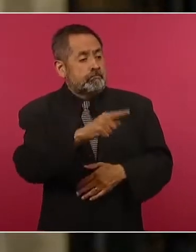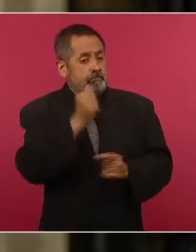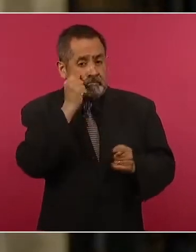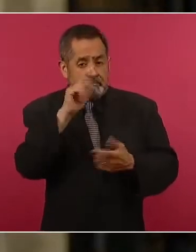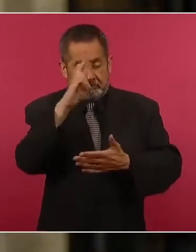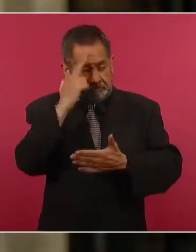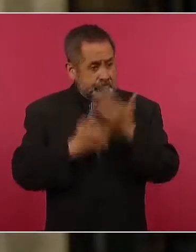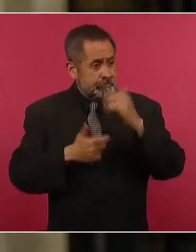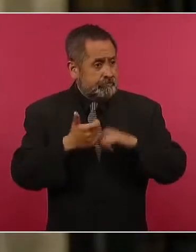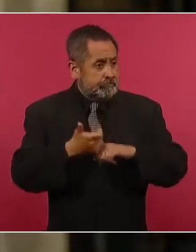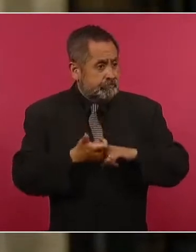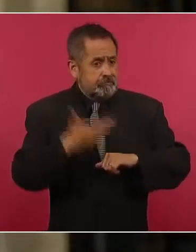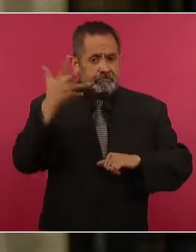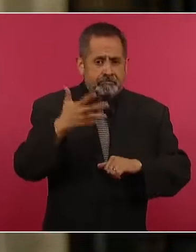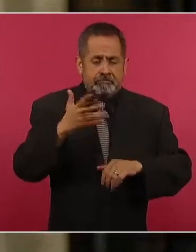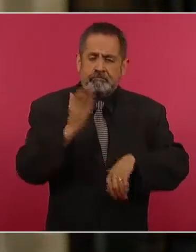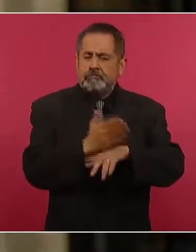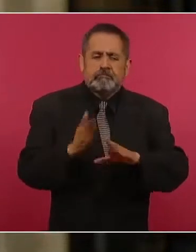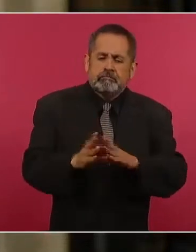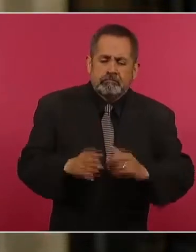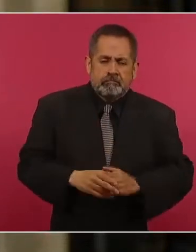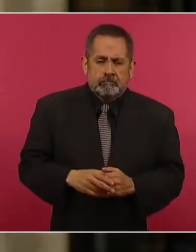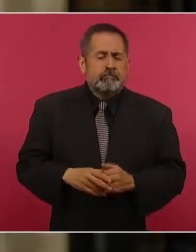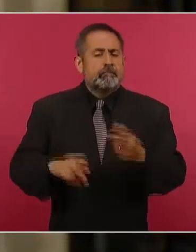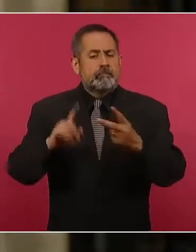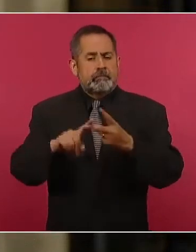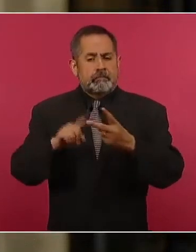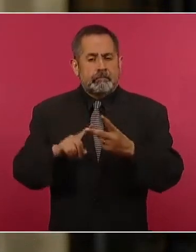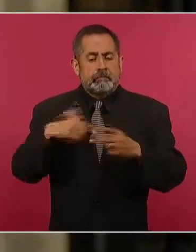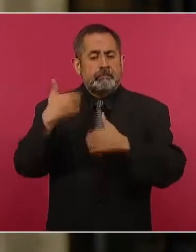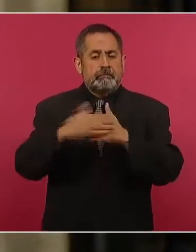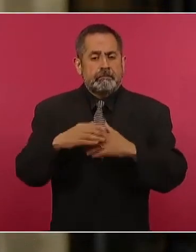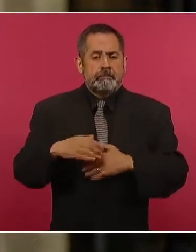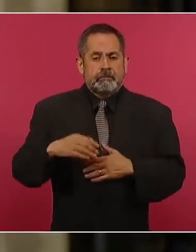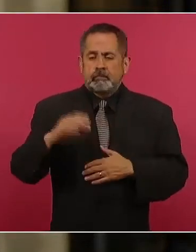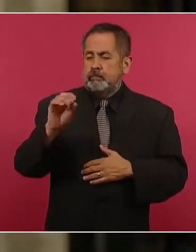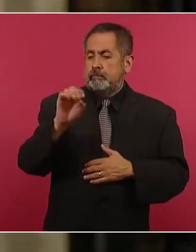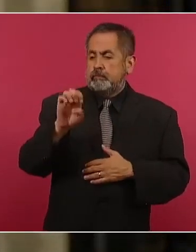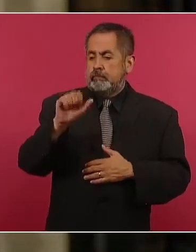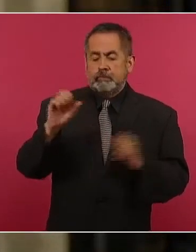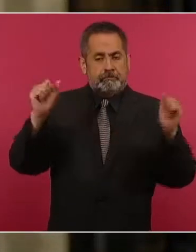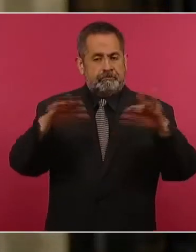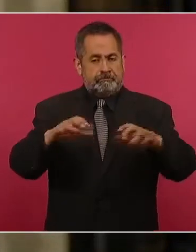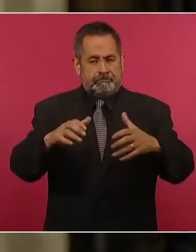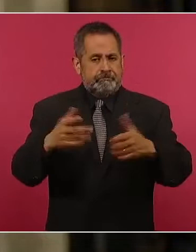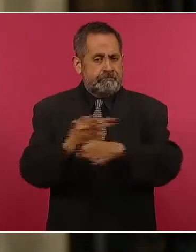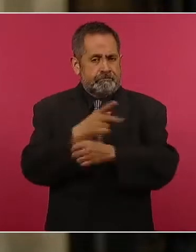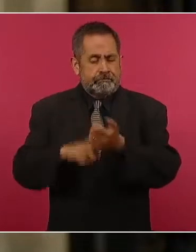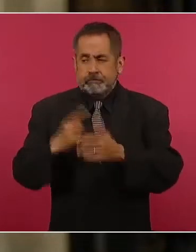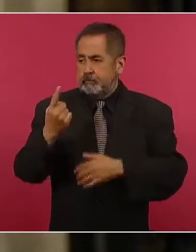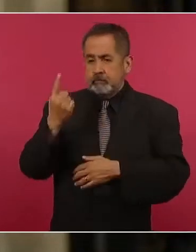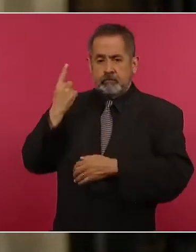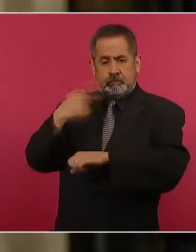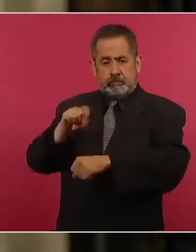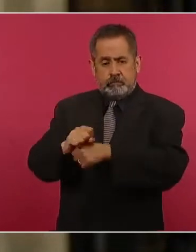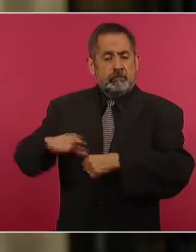de garantía. Pero pasando a un segundo tema, presidente, la Cumbre de las Américas. La semana pasada el gobierno de